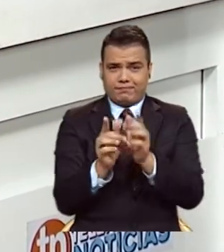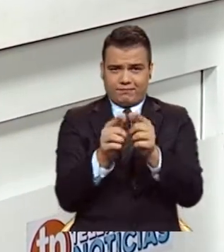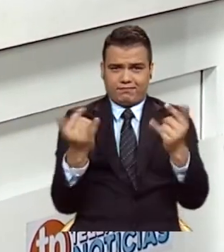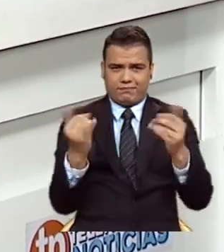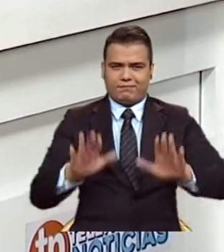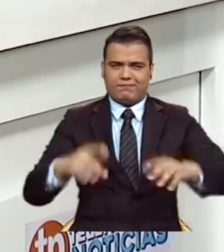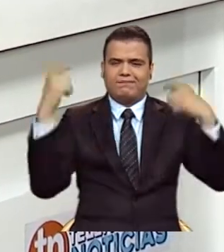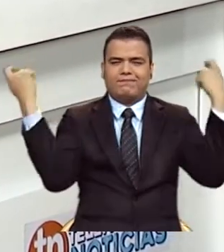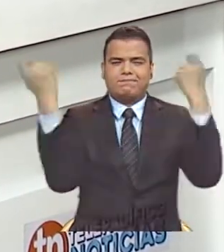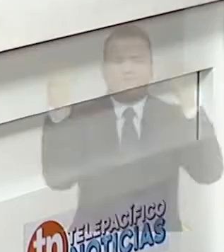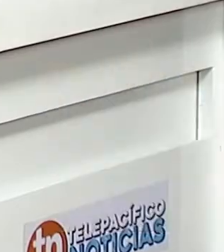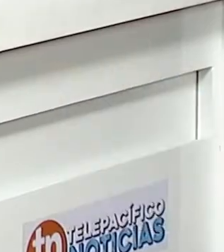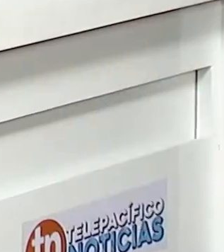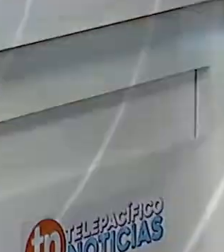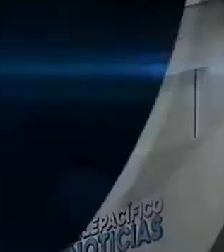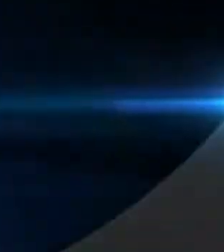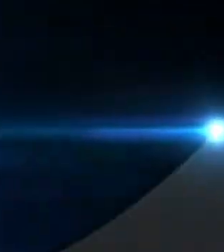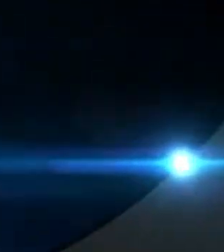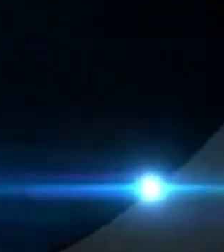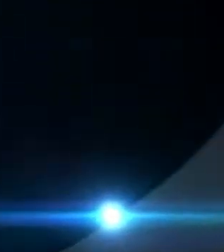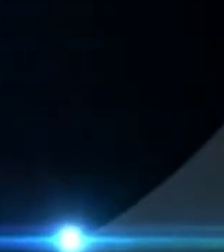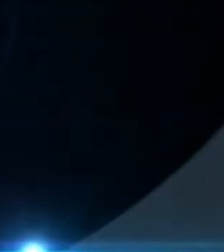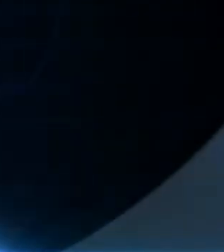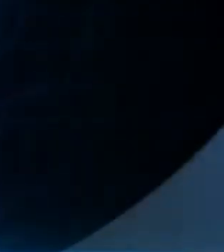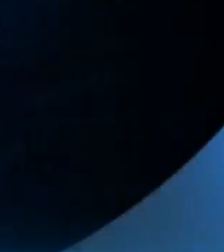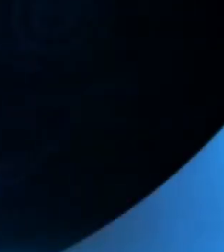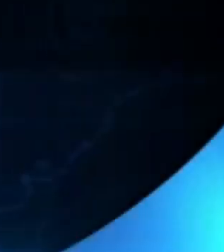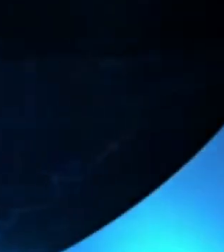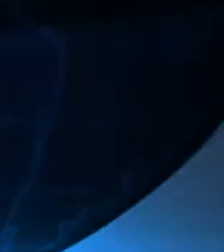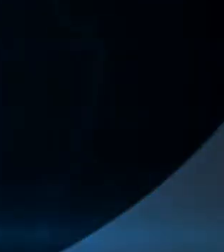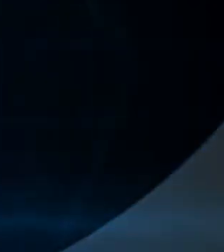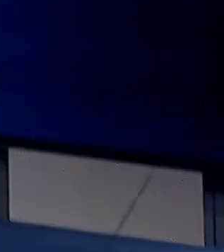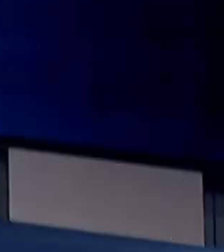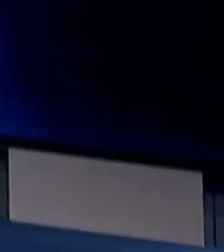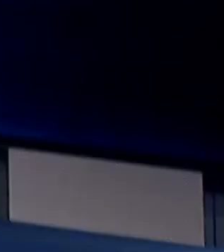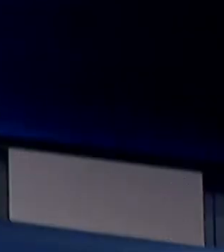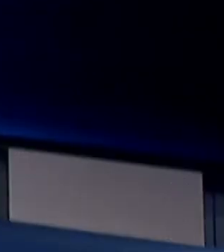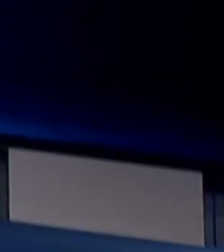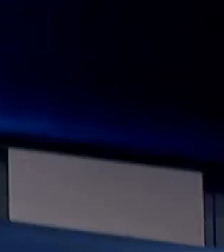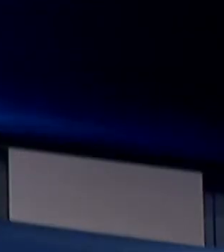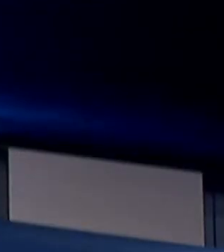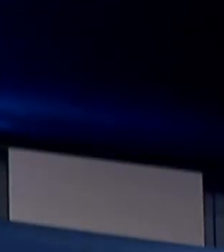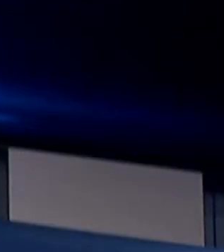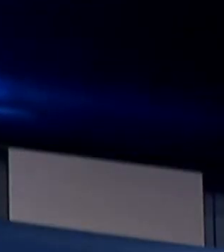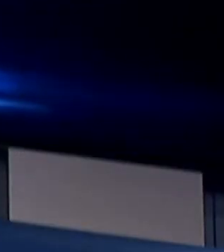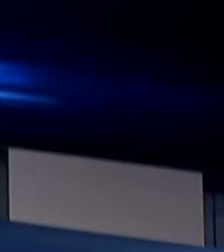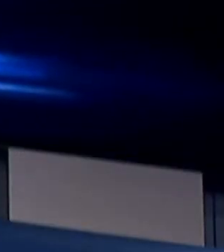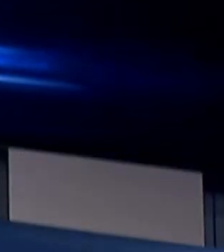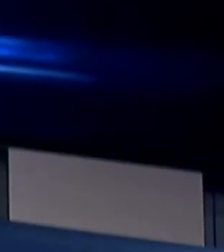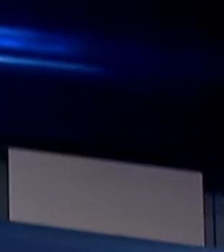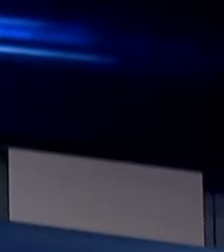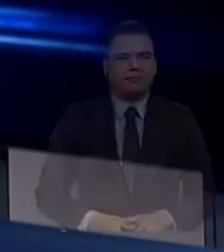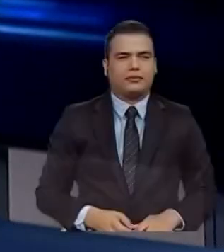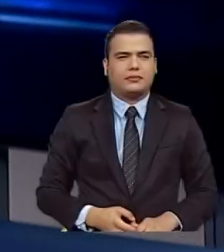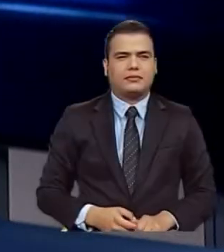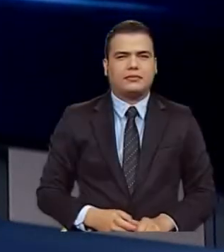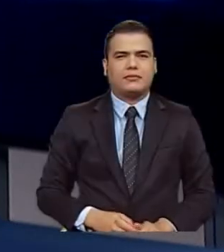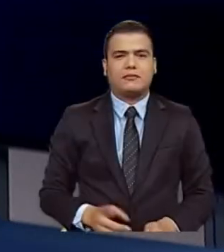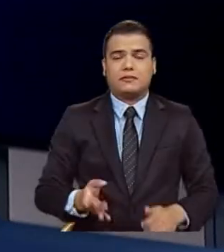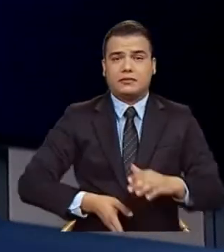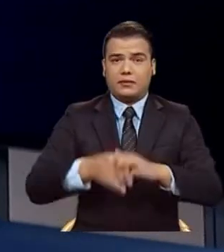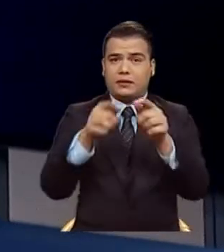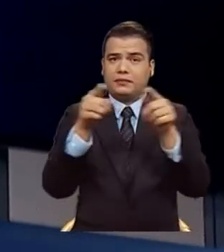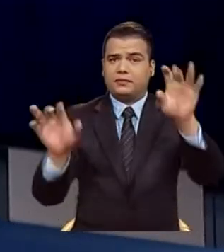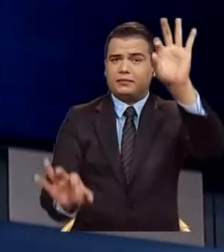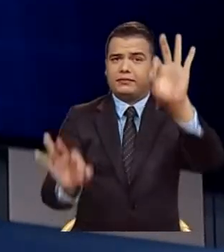en deportes, después de comerciales. Volvemos con Telepacífico Noticias. Los